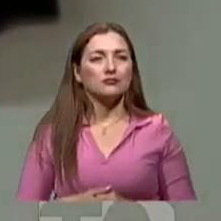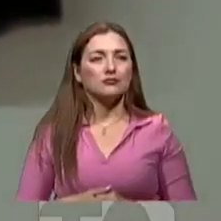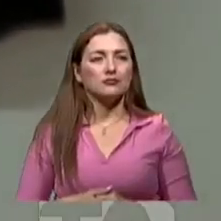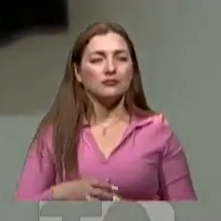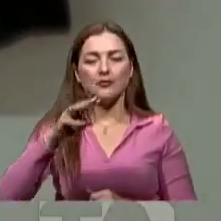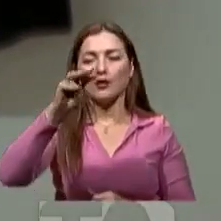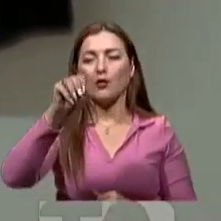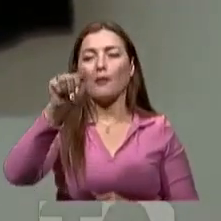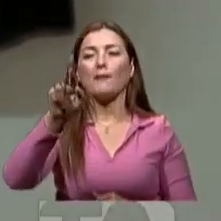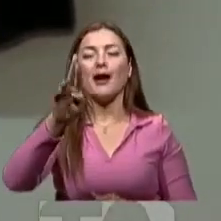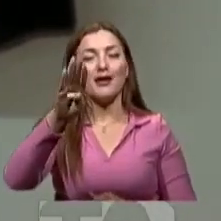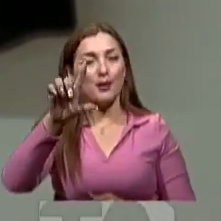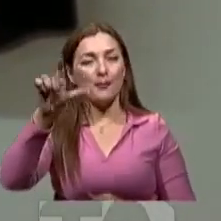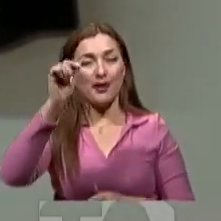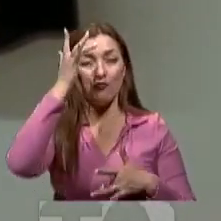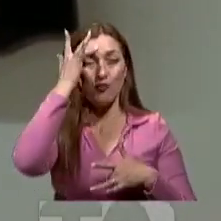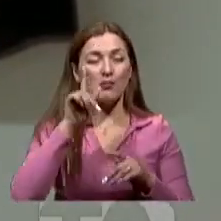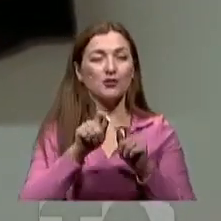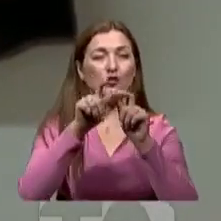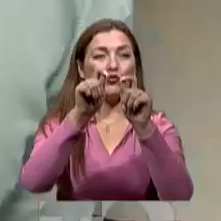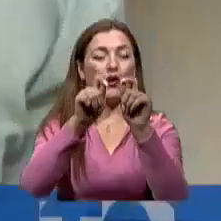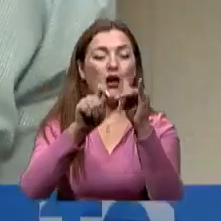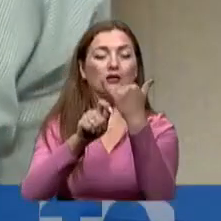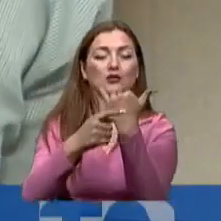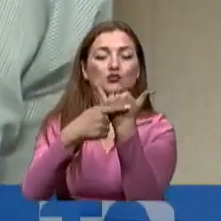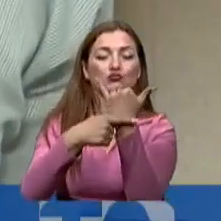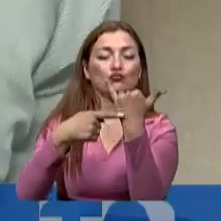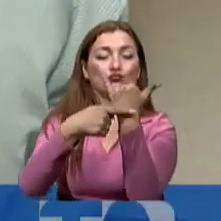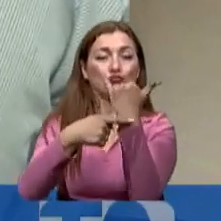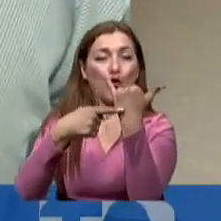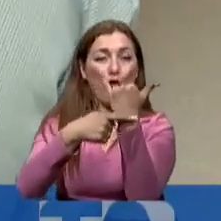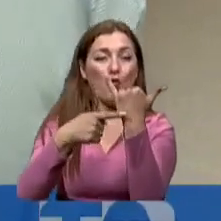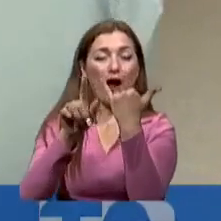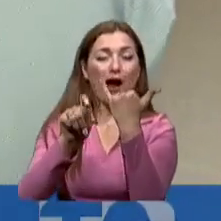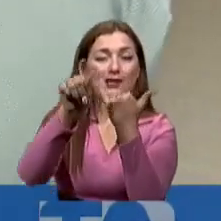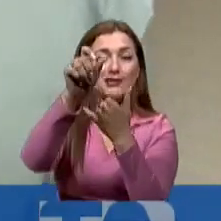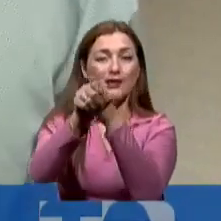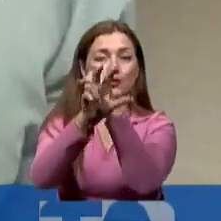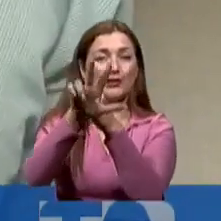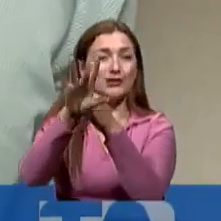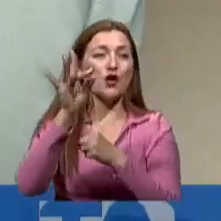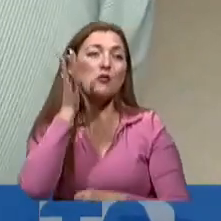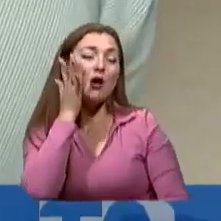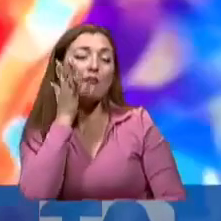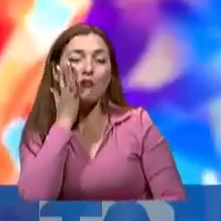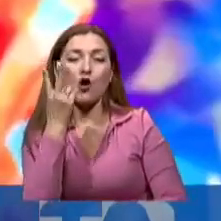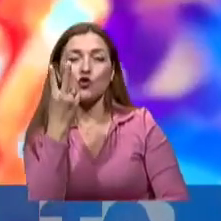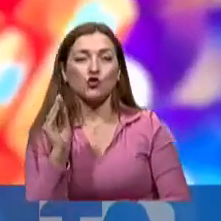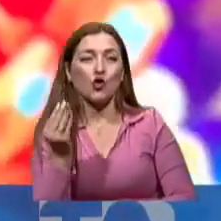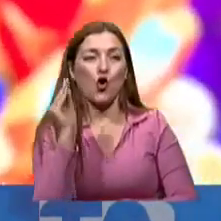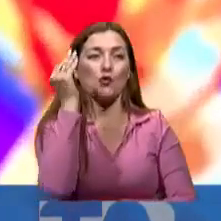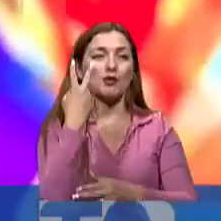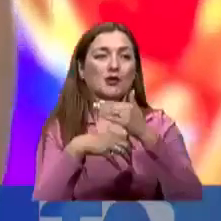Maribel Jaramillo es una paciente con cáncer cérvicouterino de 38 años madre de dos jóvenes y cabeza de hogar de su